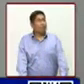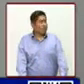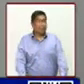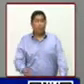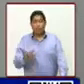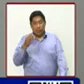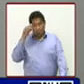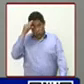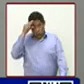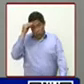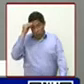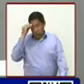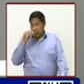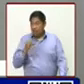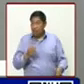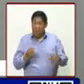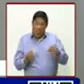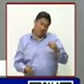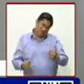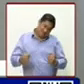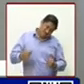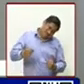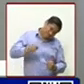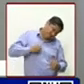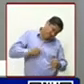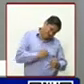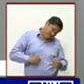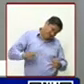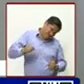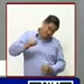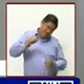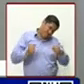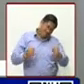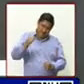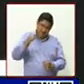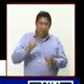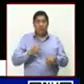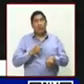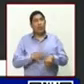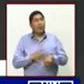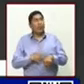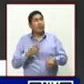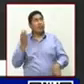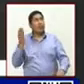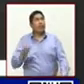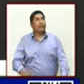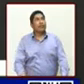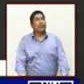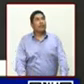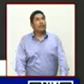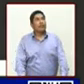Que él estaba realizando las maniobras peligrosas durante este tiempo.